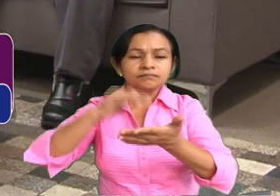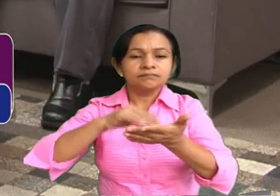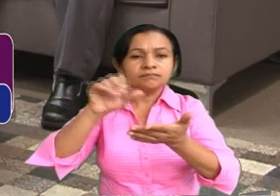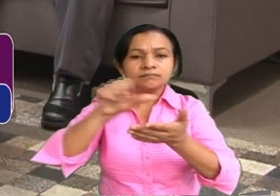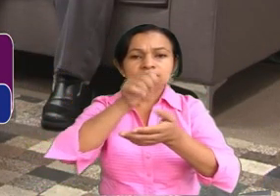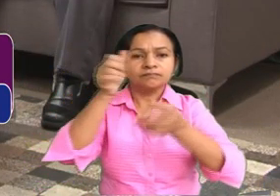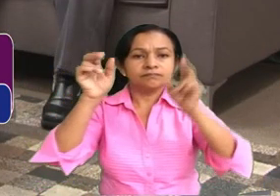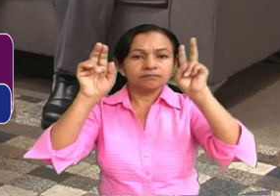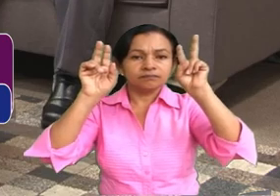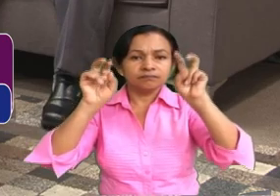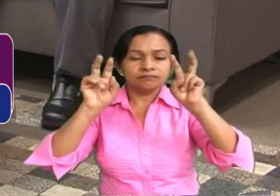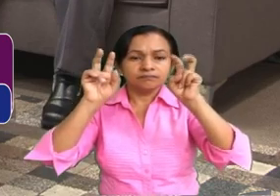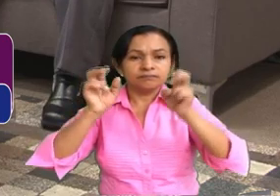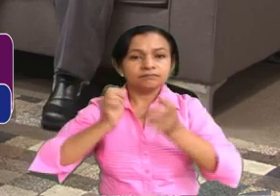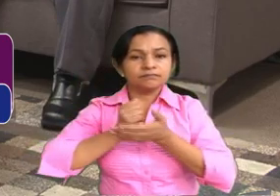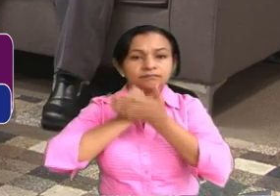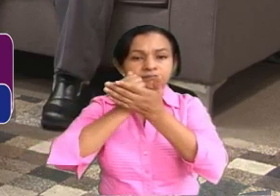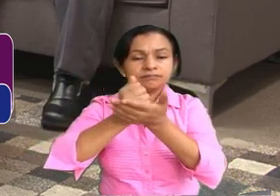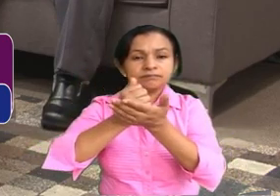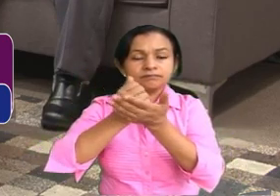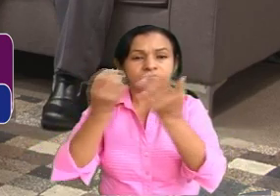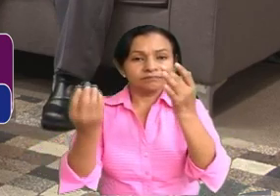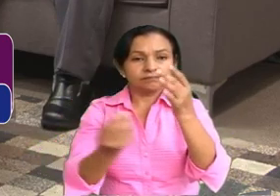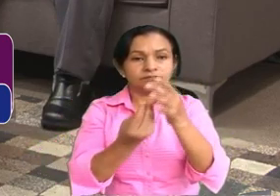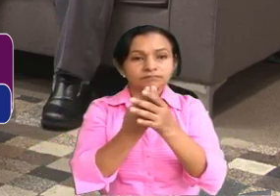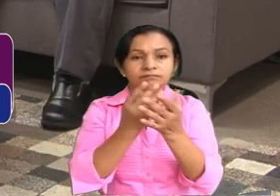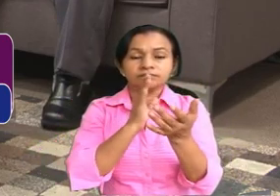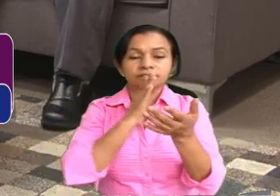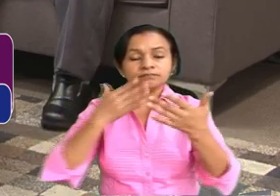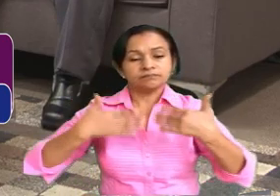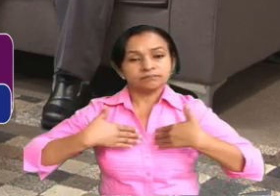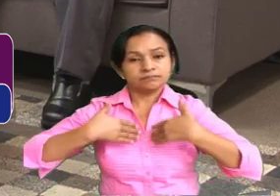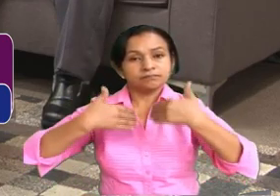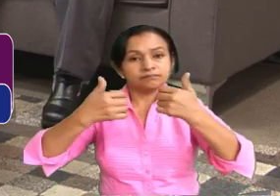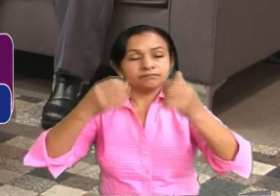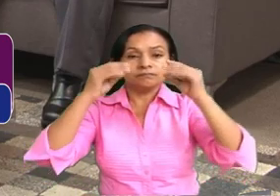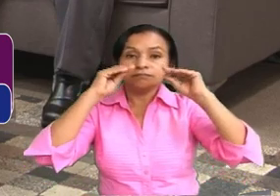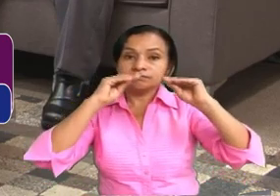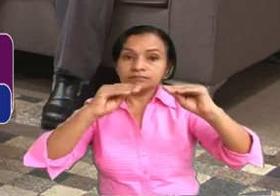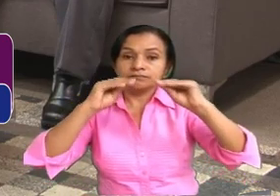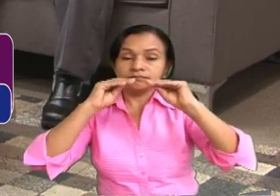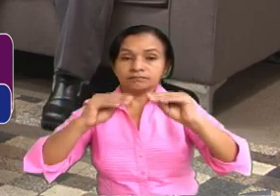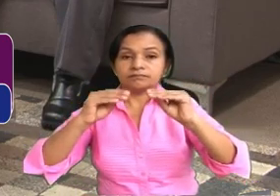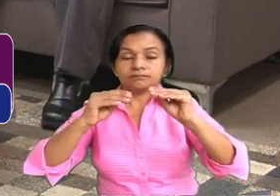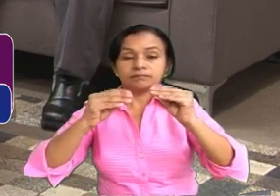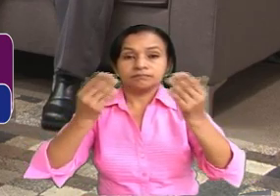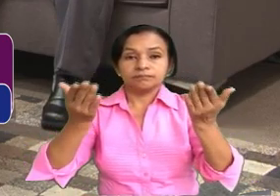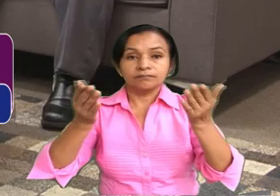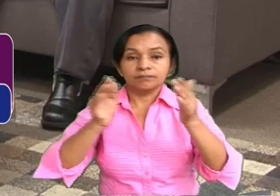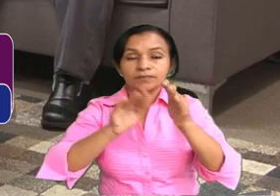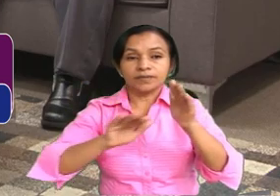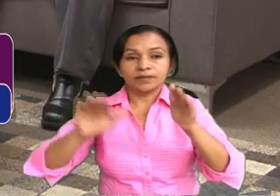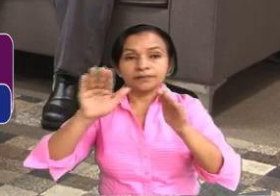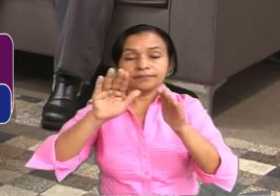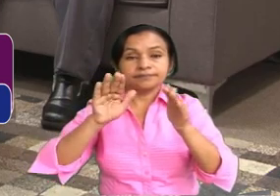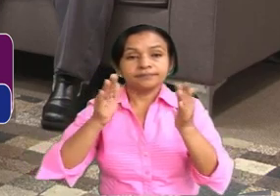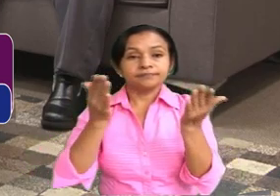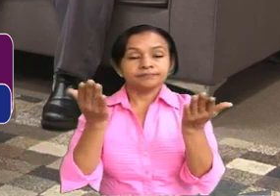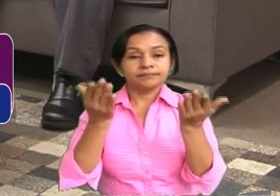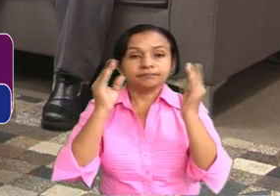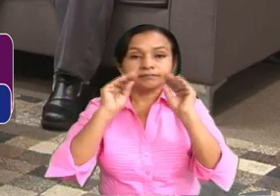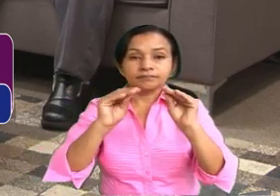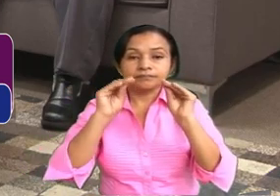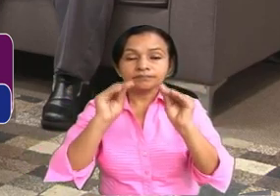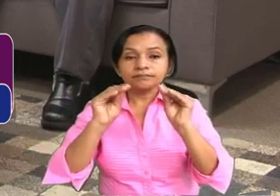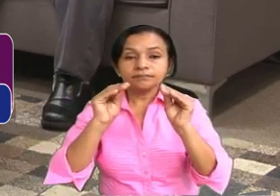ámbitos que sin duda alguna conllevan a la integración. Me refiero a salud. Me refiero a educación y en este caso a un acápite especial,